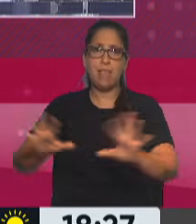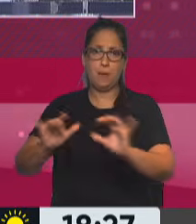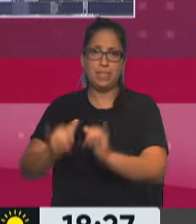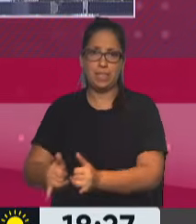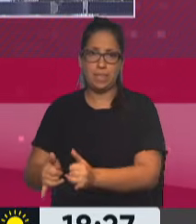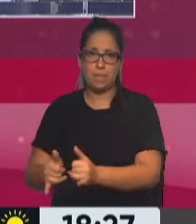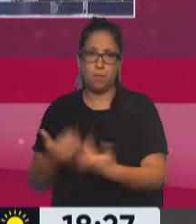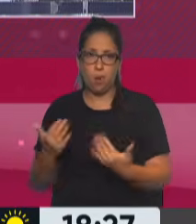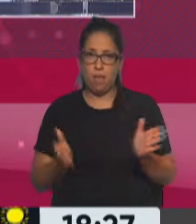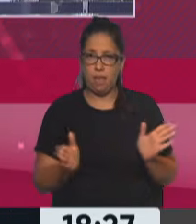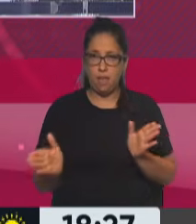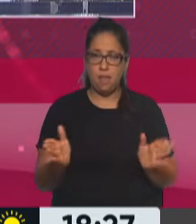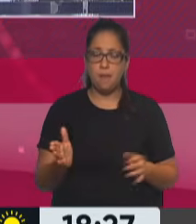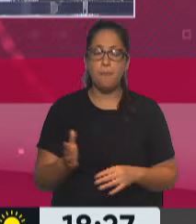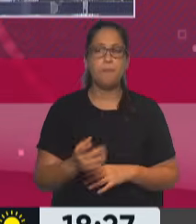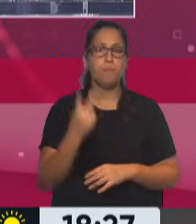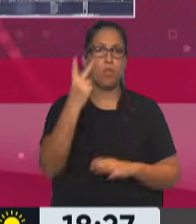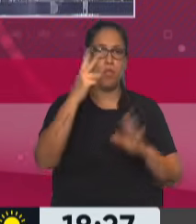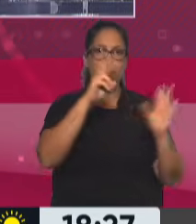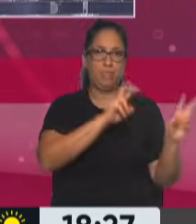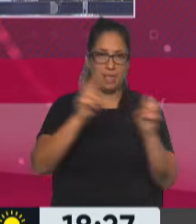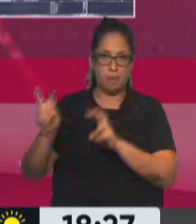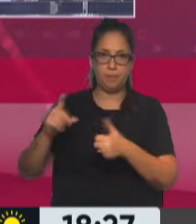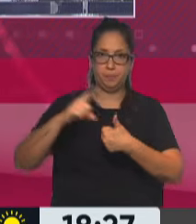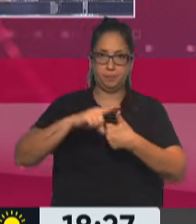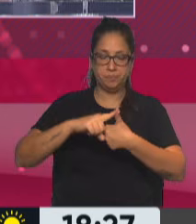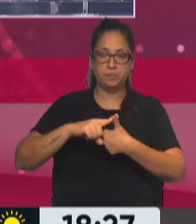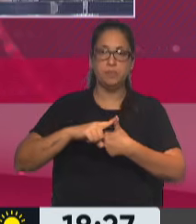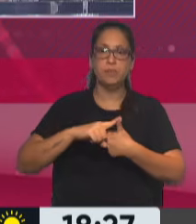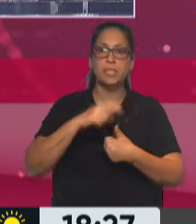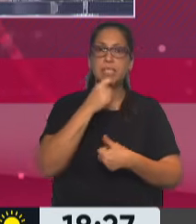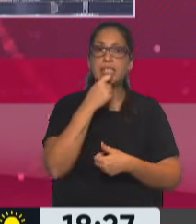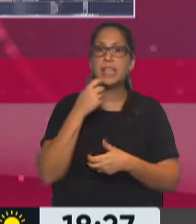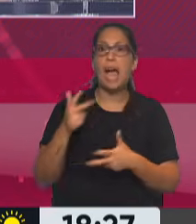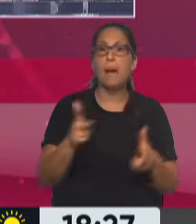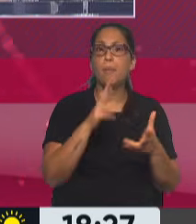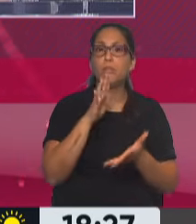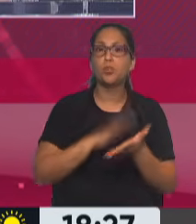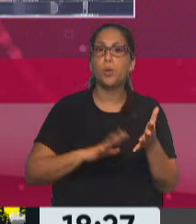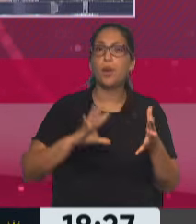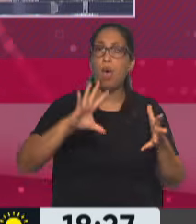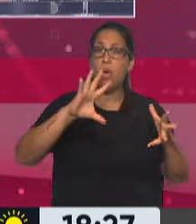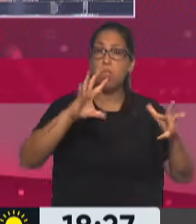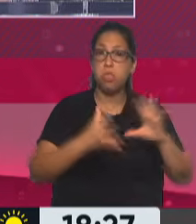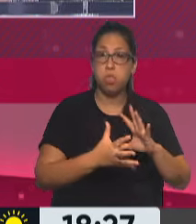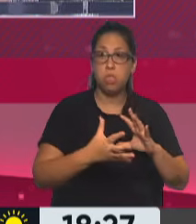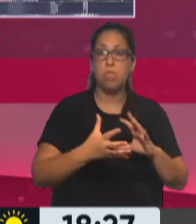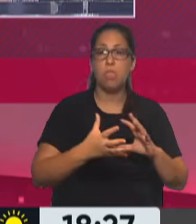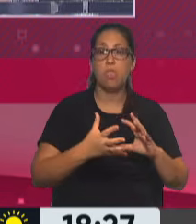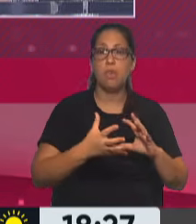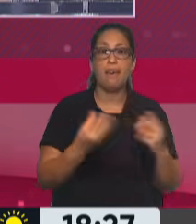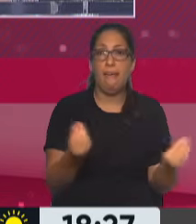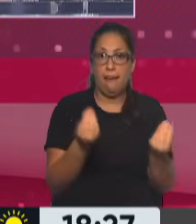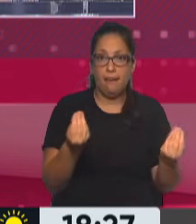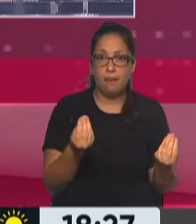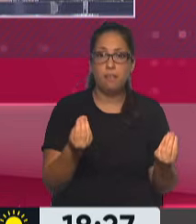par de aspectos a considerar, ¿no? La primera cuestión puntual, si tratamos de hablar de daños, uno racionalmente está en condiciones de